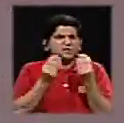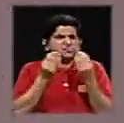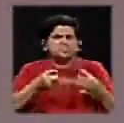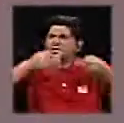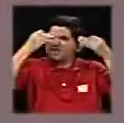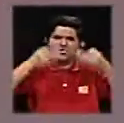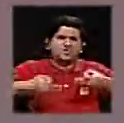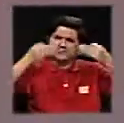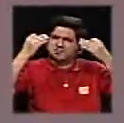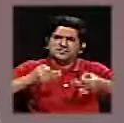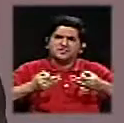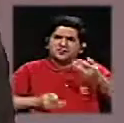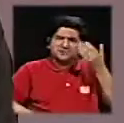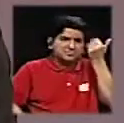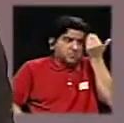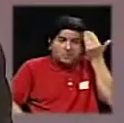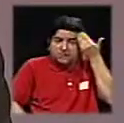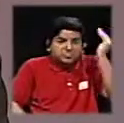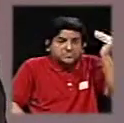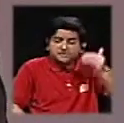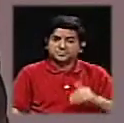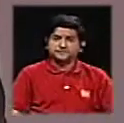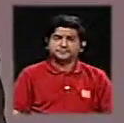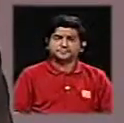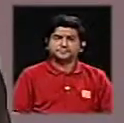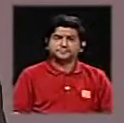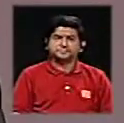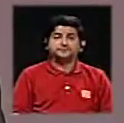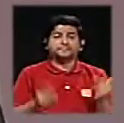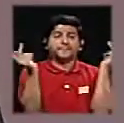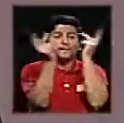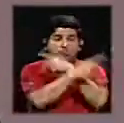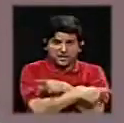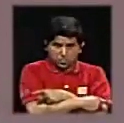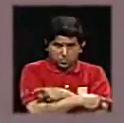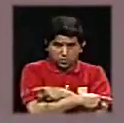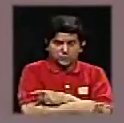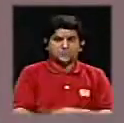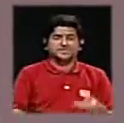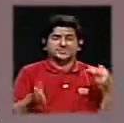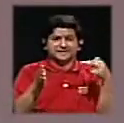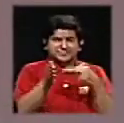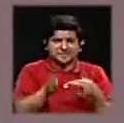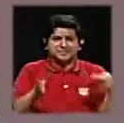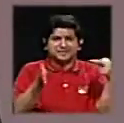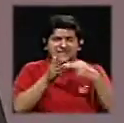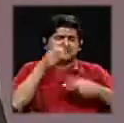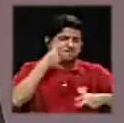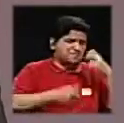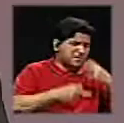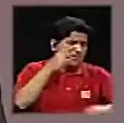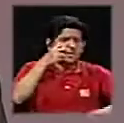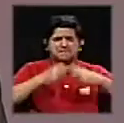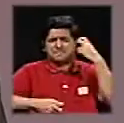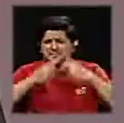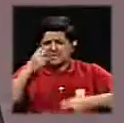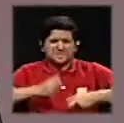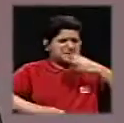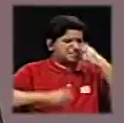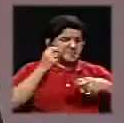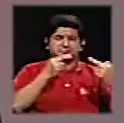tomar ciertas decisiones, ¿verdad? Y lo peor es que se repiten problemas y problemas y no